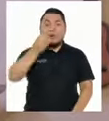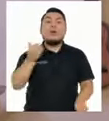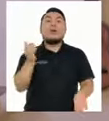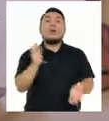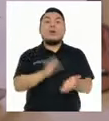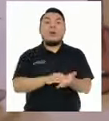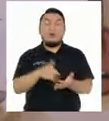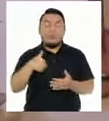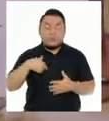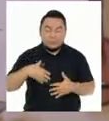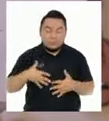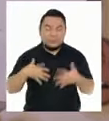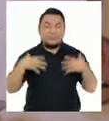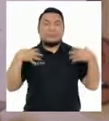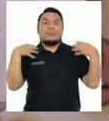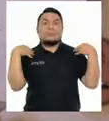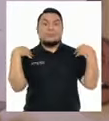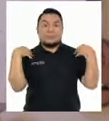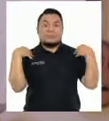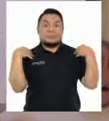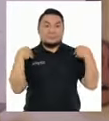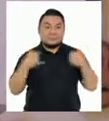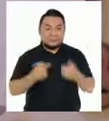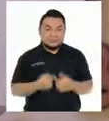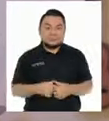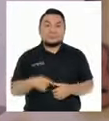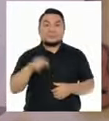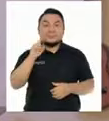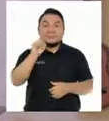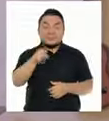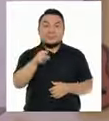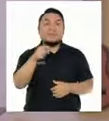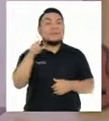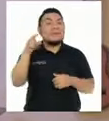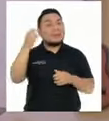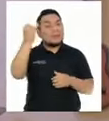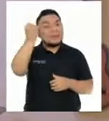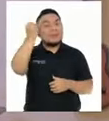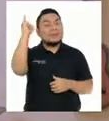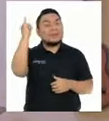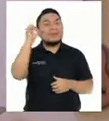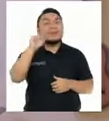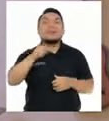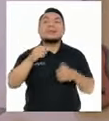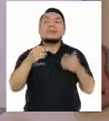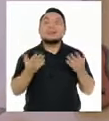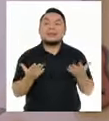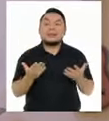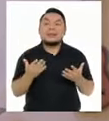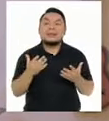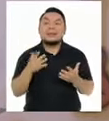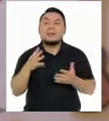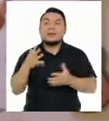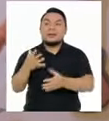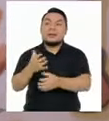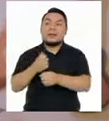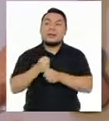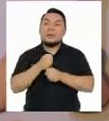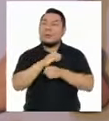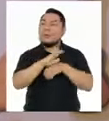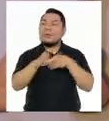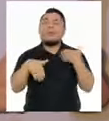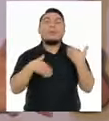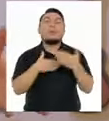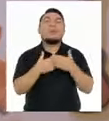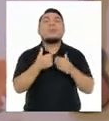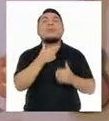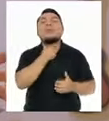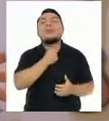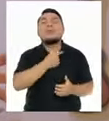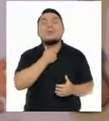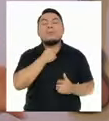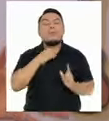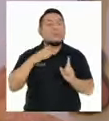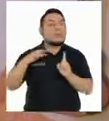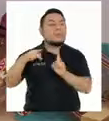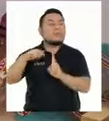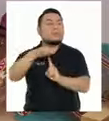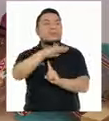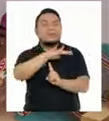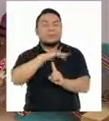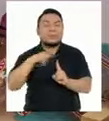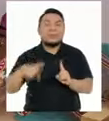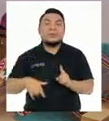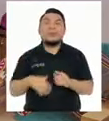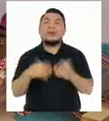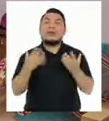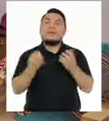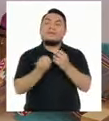levantarnos abriendo los brazos. Mientras lo hacemos, vamos a imaginar que estamos recogiendo todo lo que nos gusta de la naturaleza.